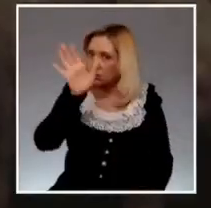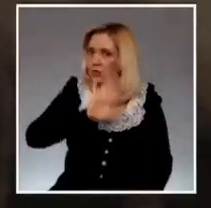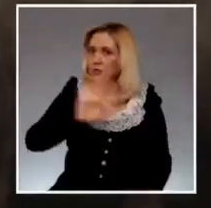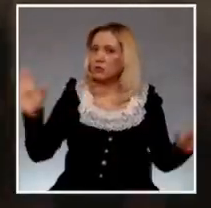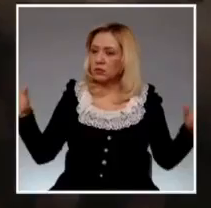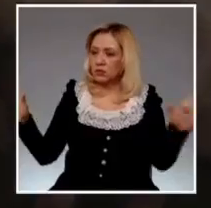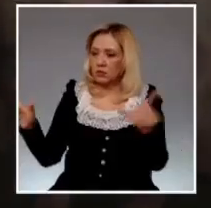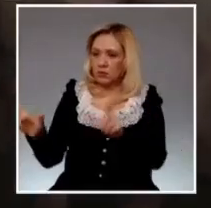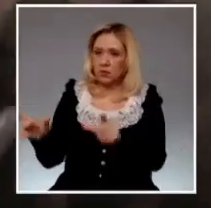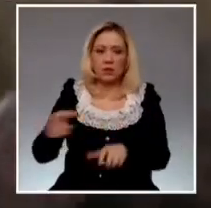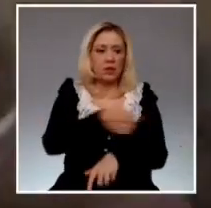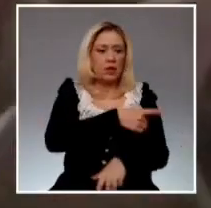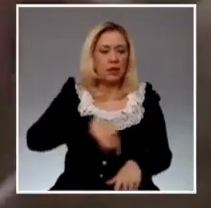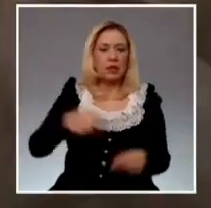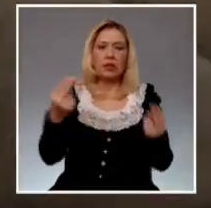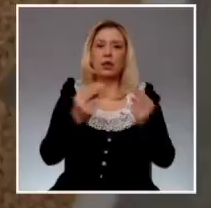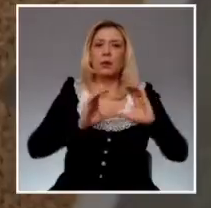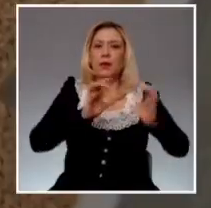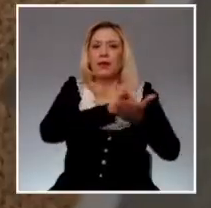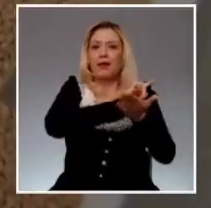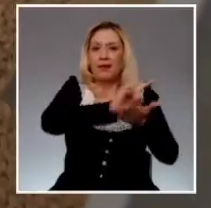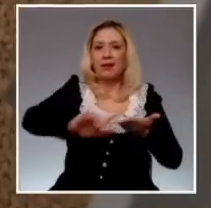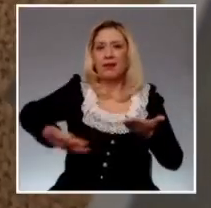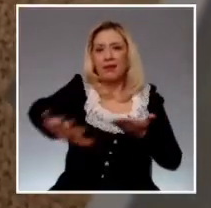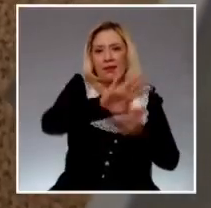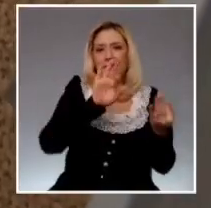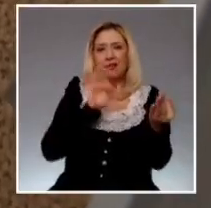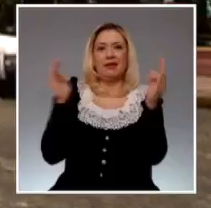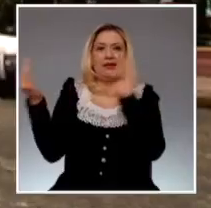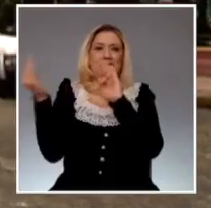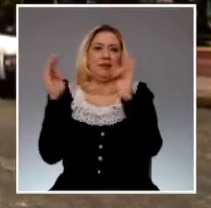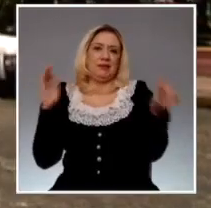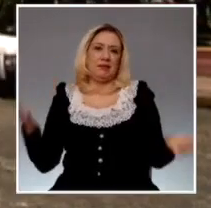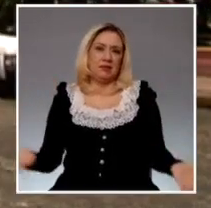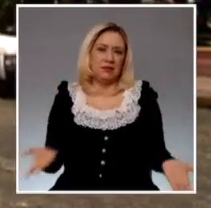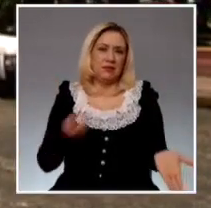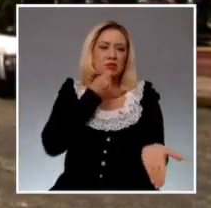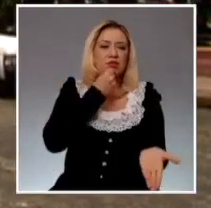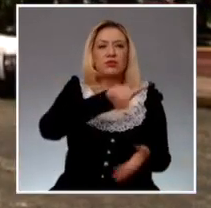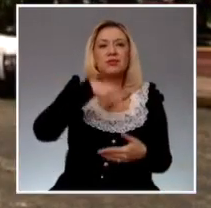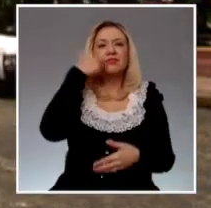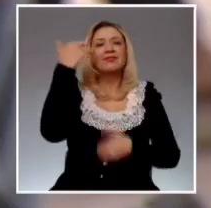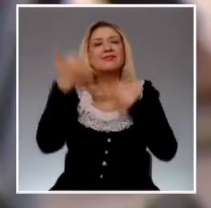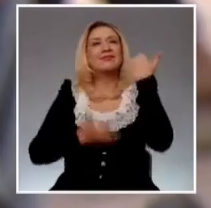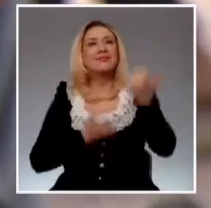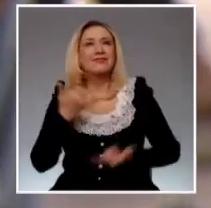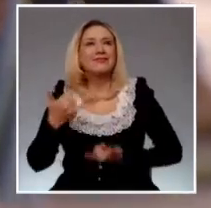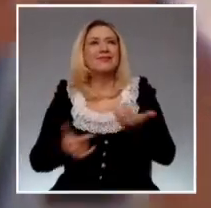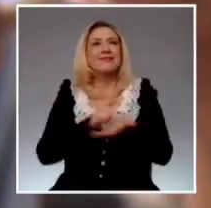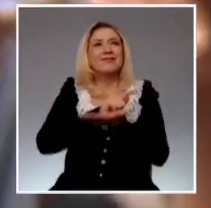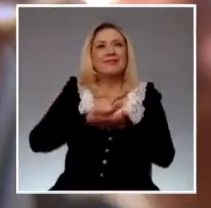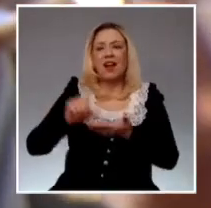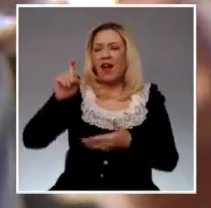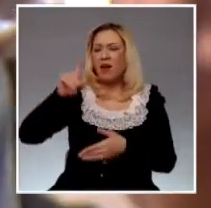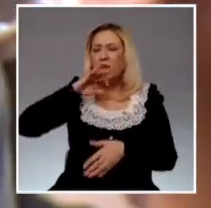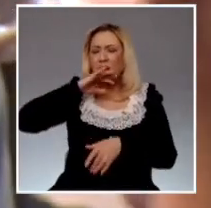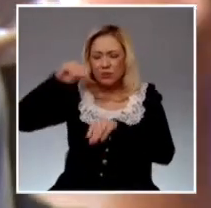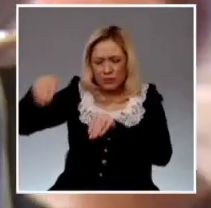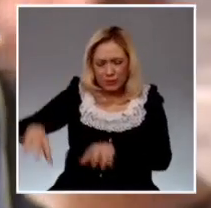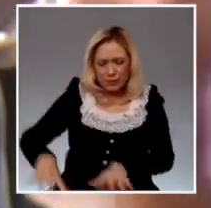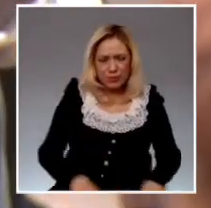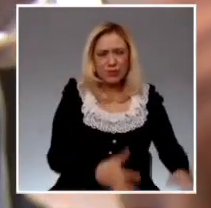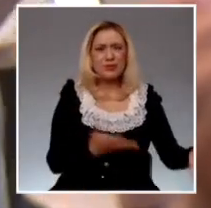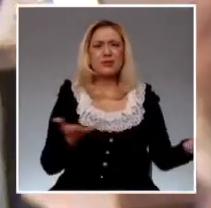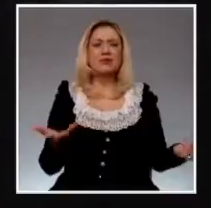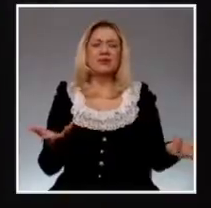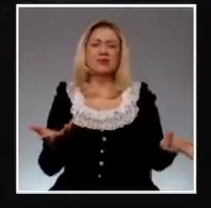la comunidad, afectando los derechos a un medio ambiente sano, a una vida digna, al agua y al equilibrio ecológico. El próximo lunes